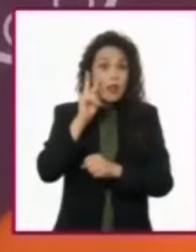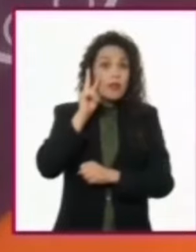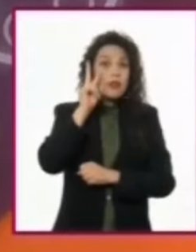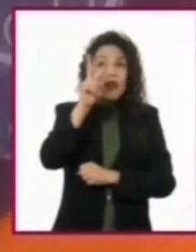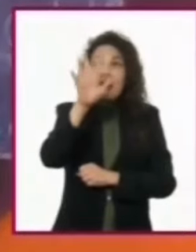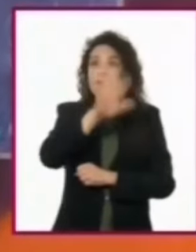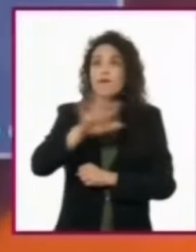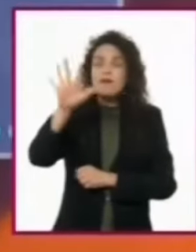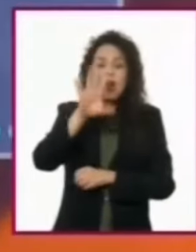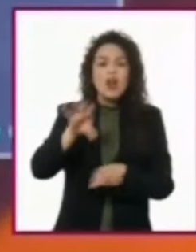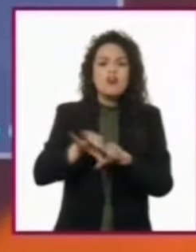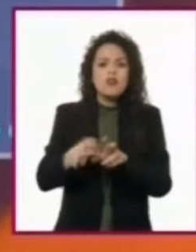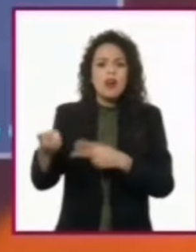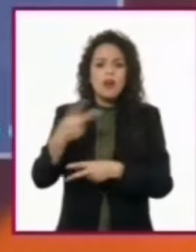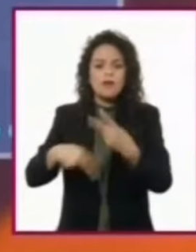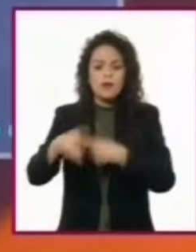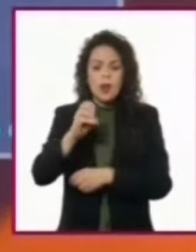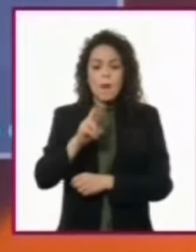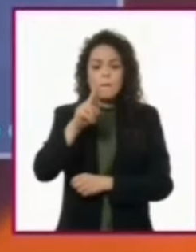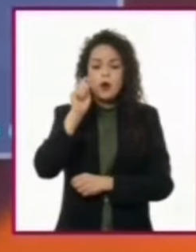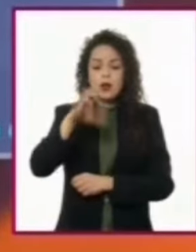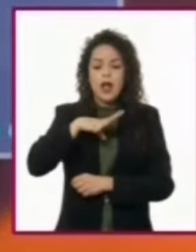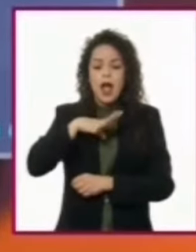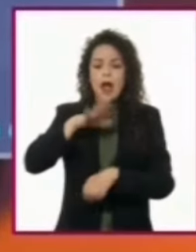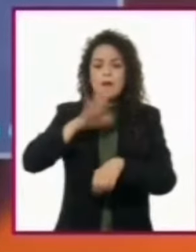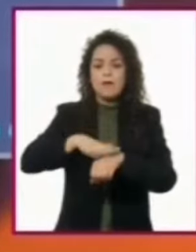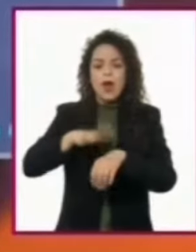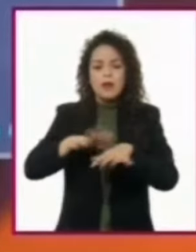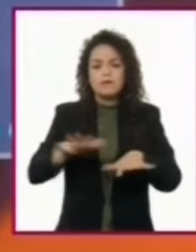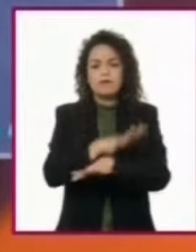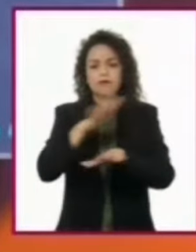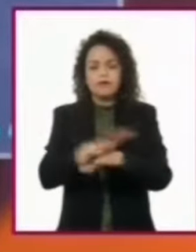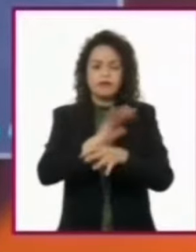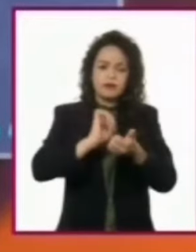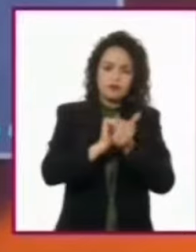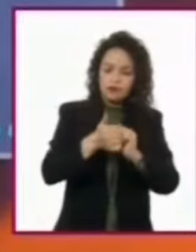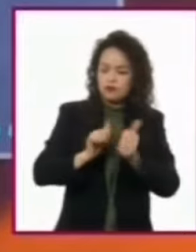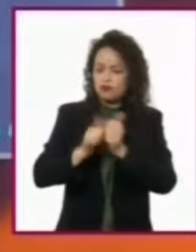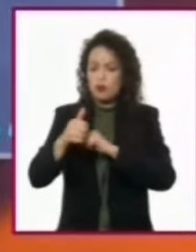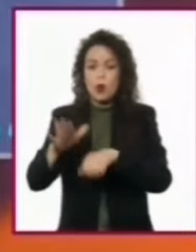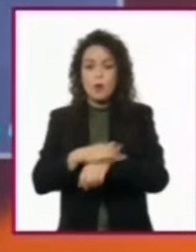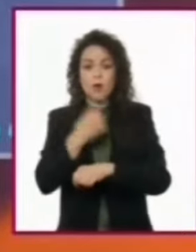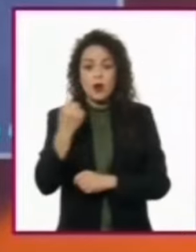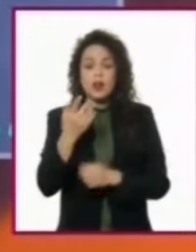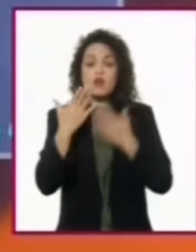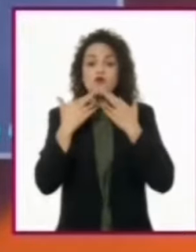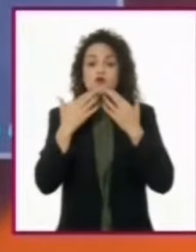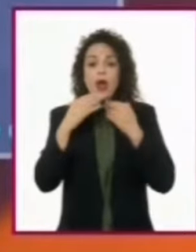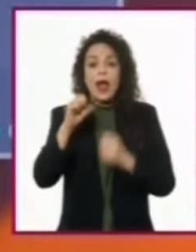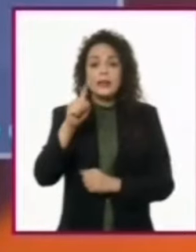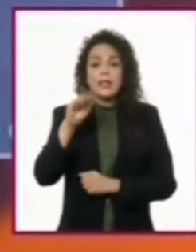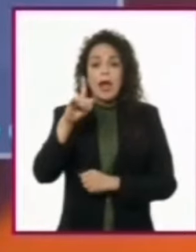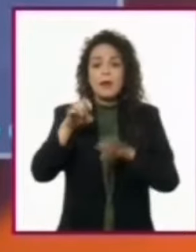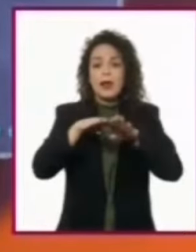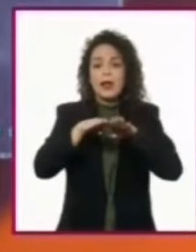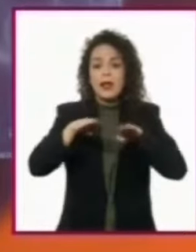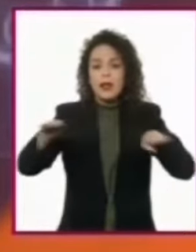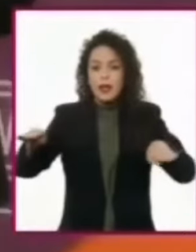se formaron como consecuencia del incremento de variaciones ocasionadas por la inestabilidad